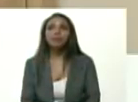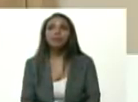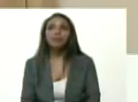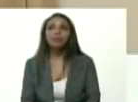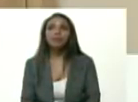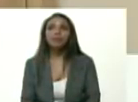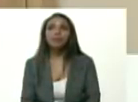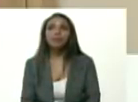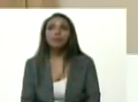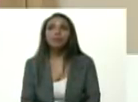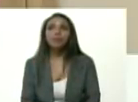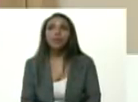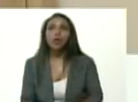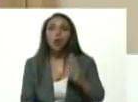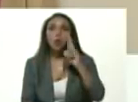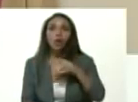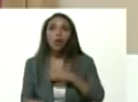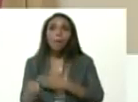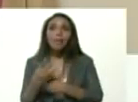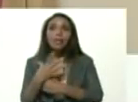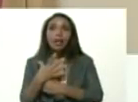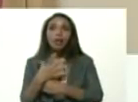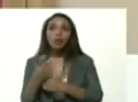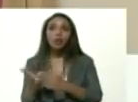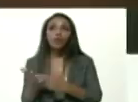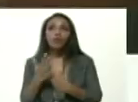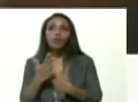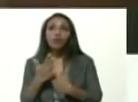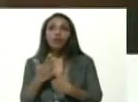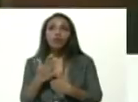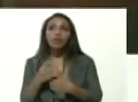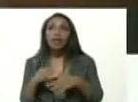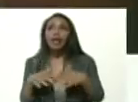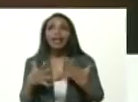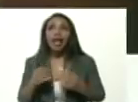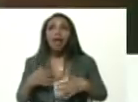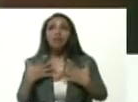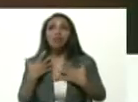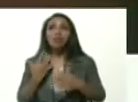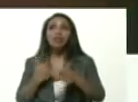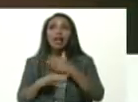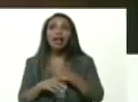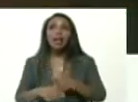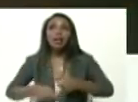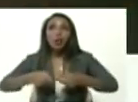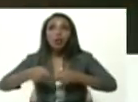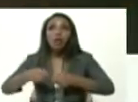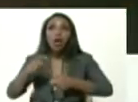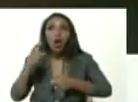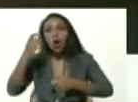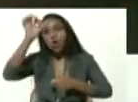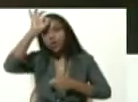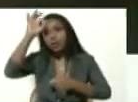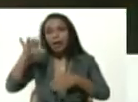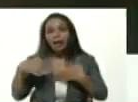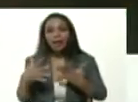¿eh? Uno de esos mensajitos que uno recibe. Qué emoción salir a sacar la basura. No sabía qué